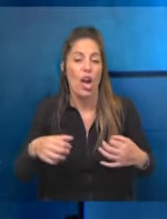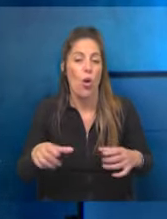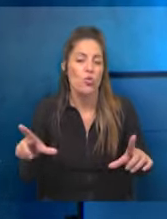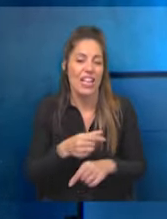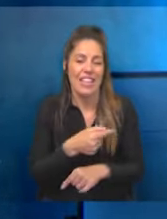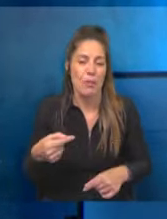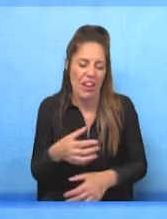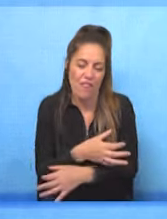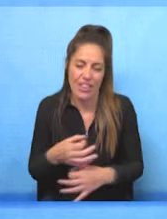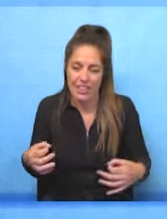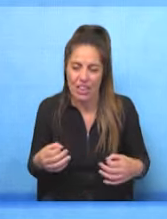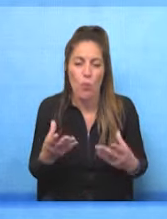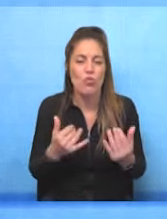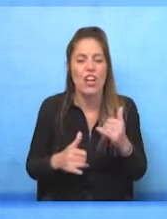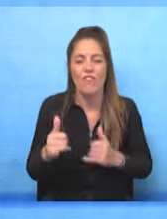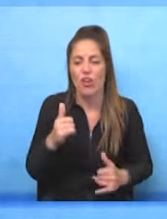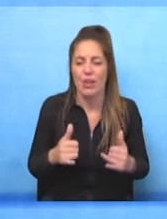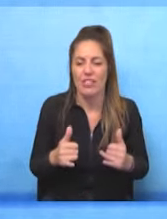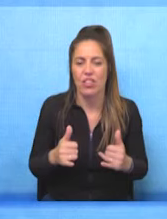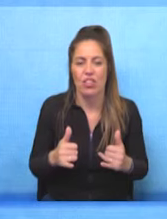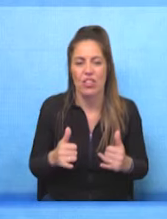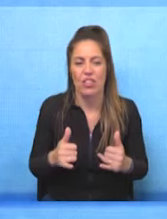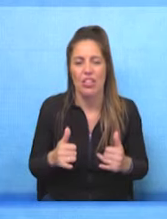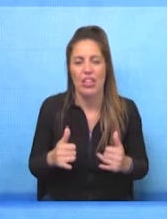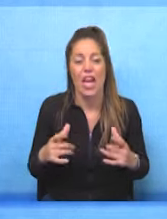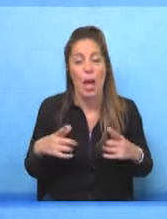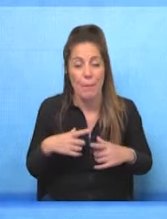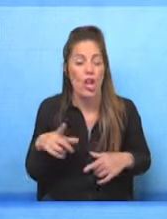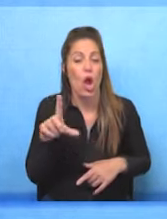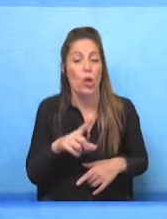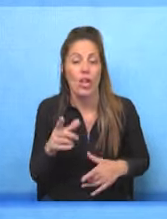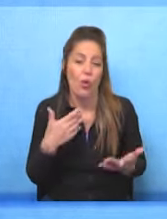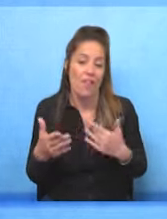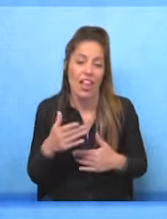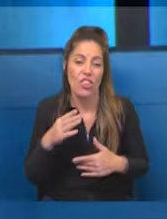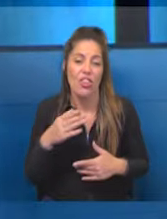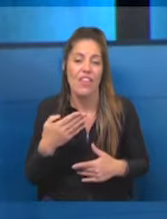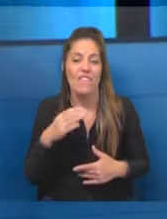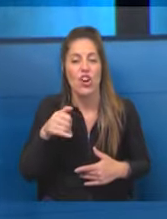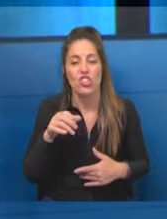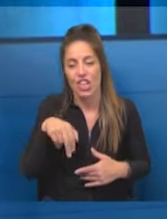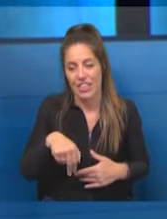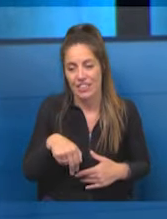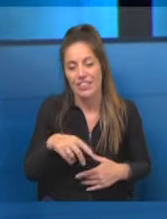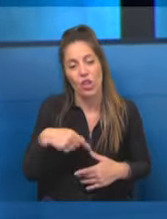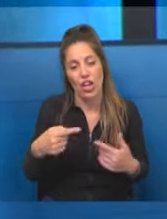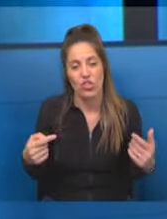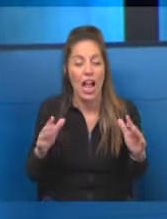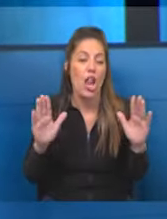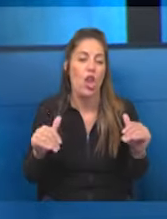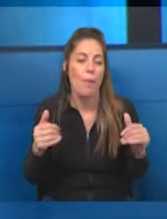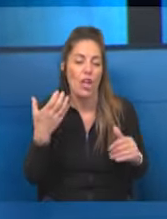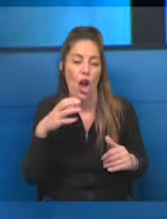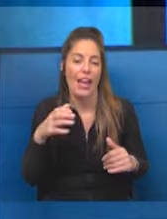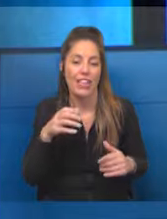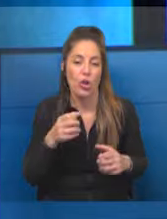semana fantástico como siempre con mucha información que lunes noos otra cosa lo despido con el grito de